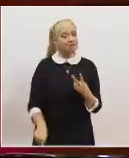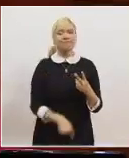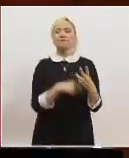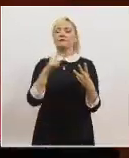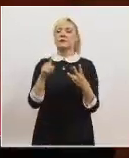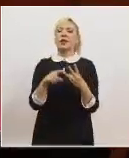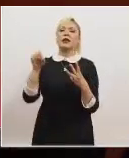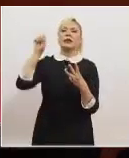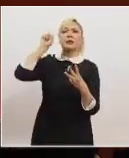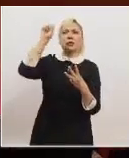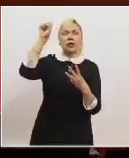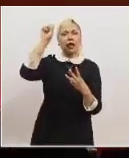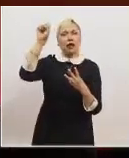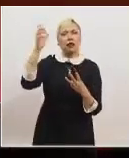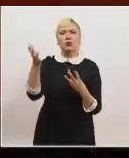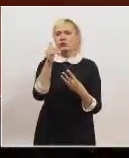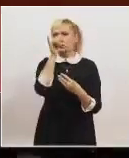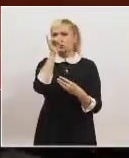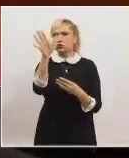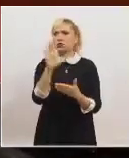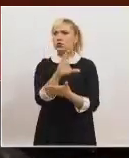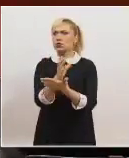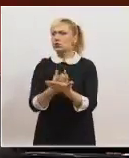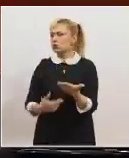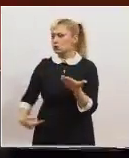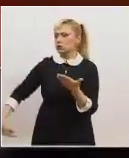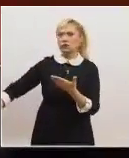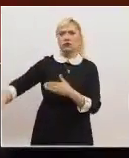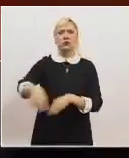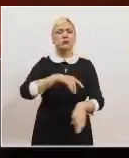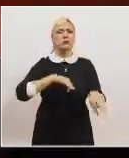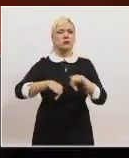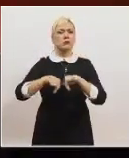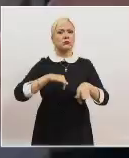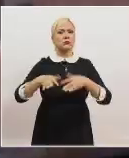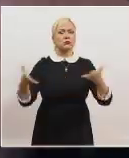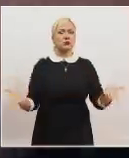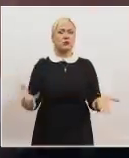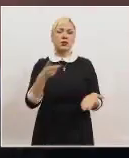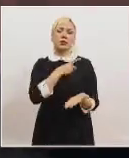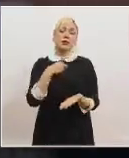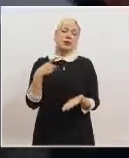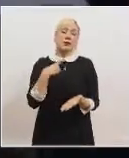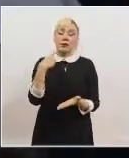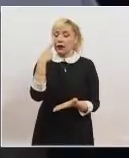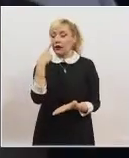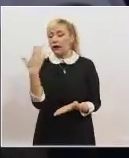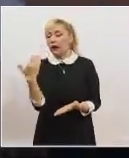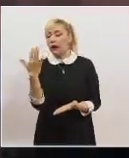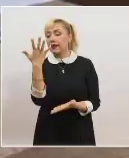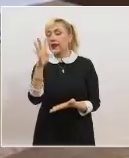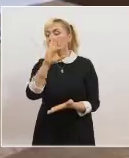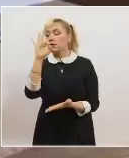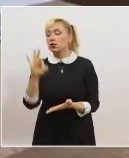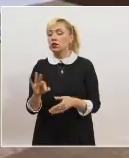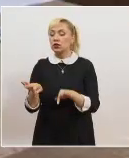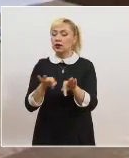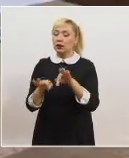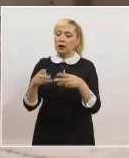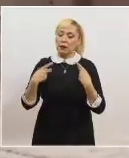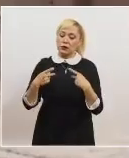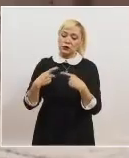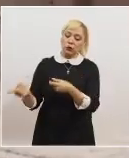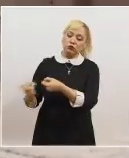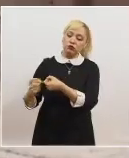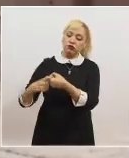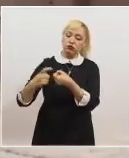que reclama la titularidad del contrato colectivo de trabajo debe acreditar por lo menos el 10% de trabajadores